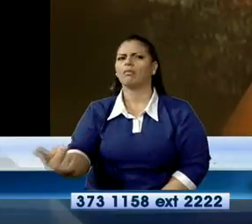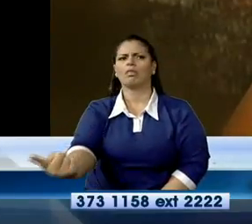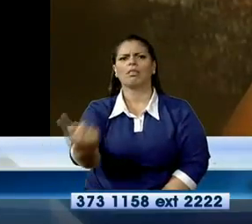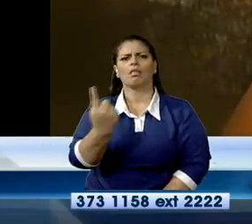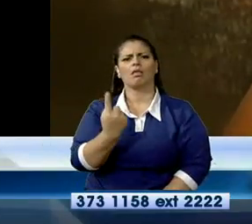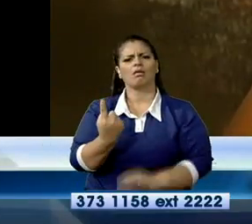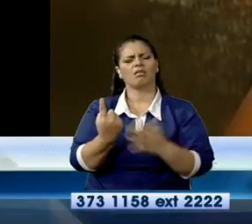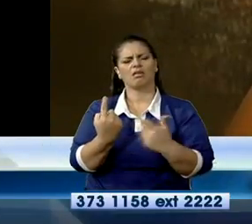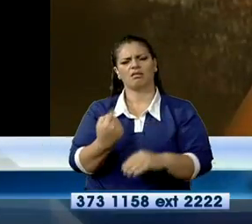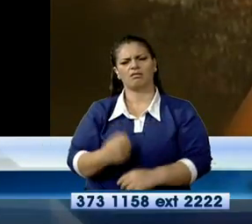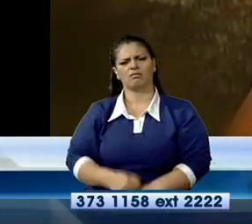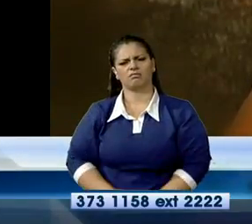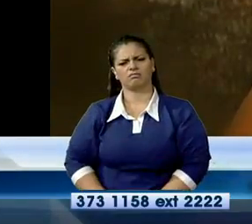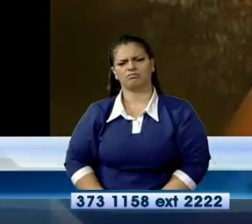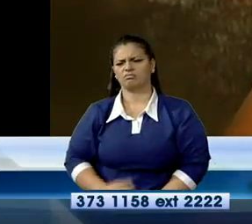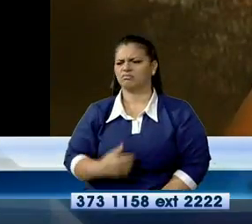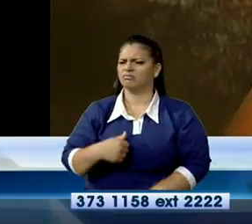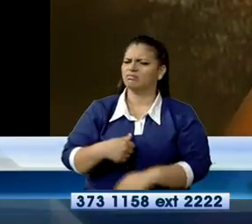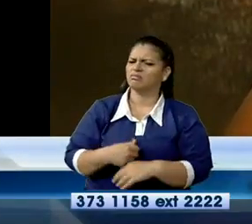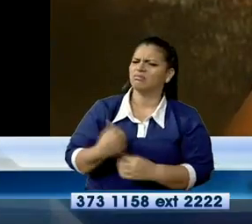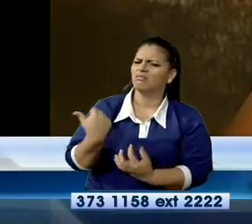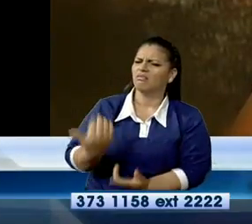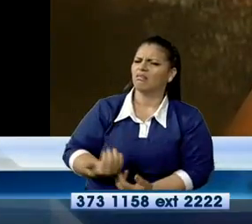ya comenzó lo fatídico.